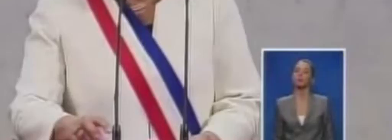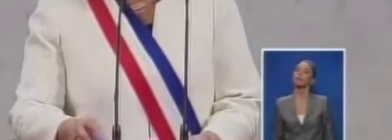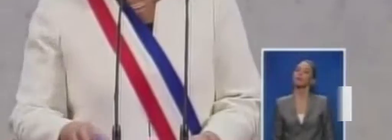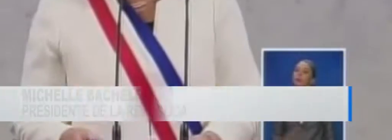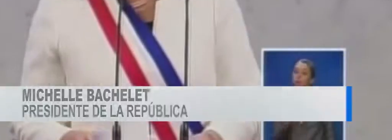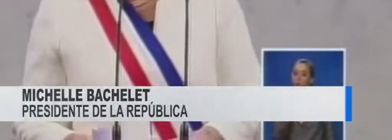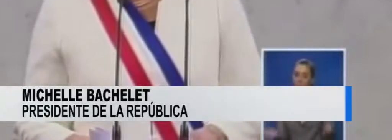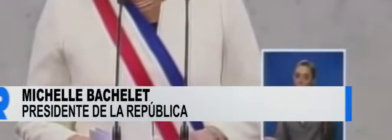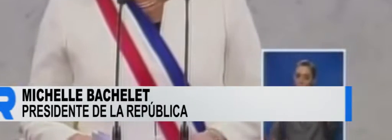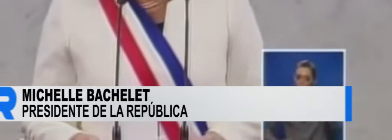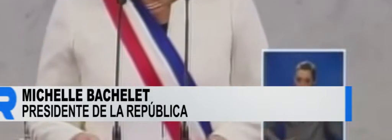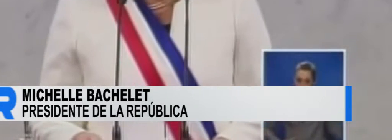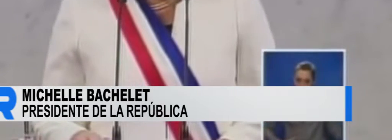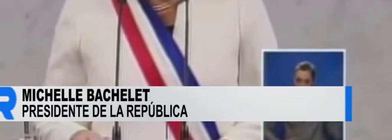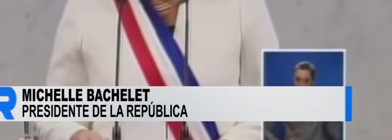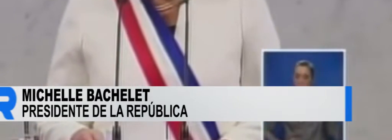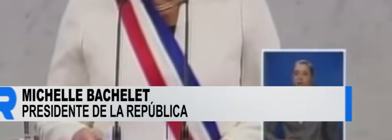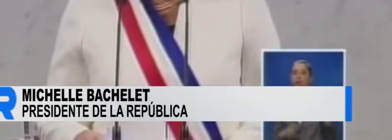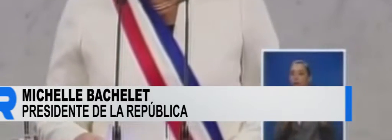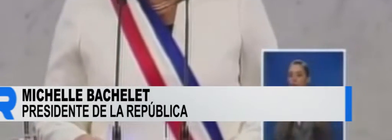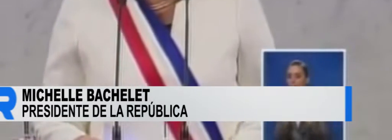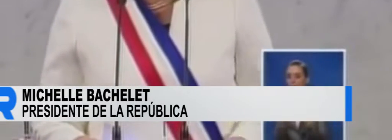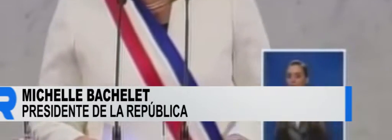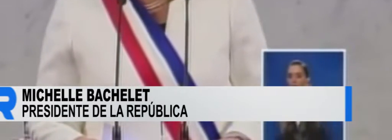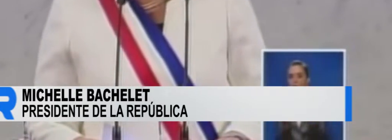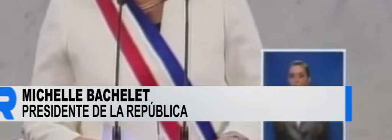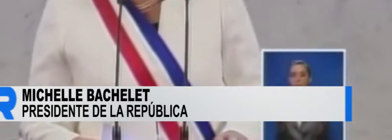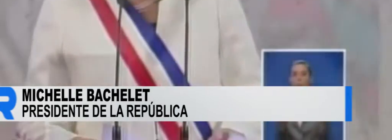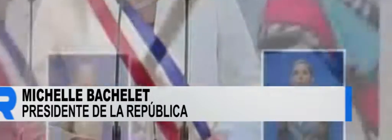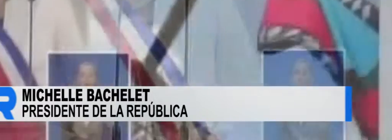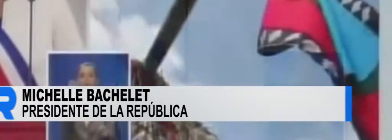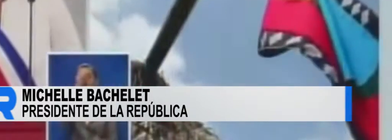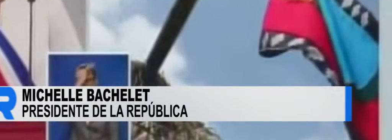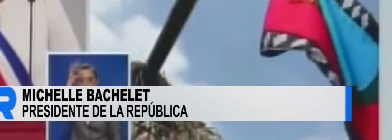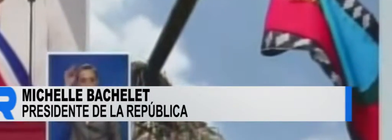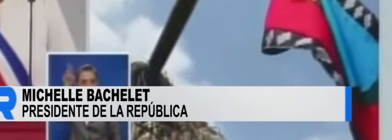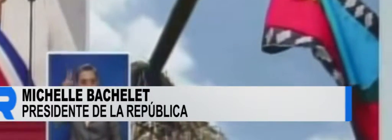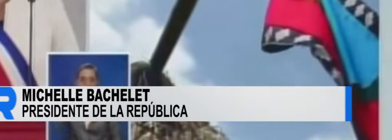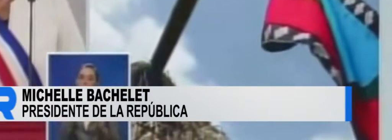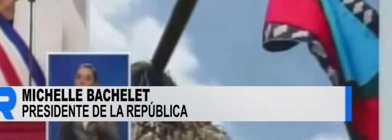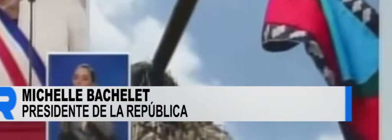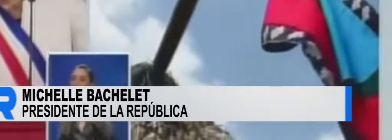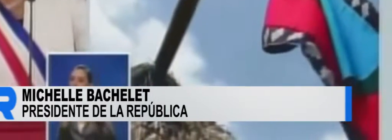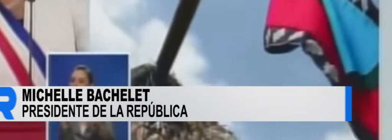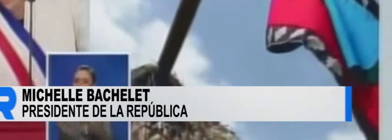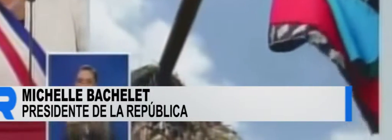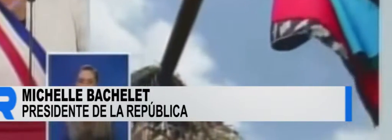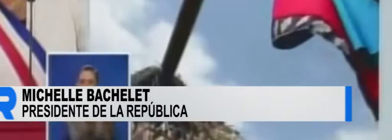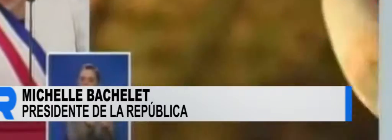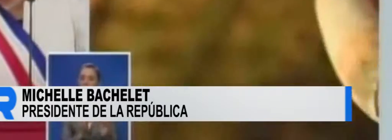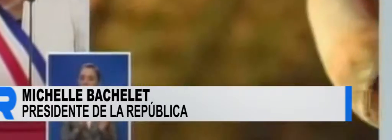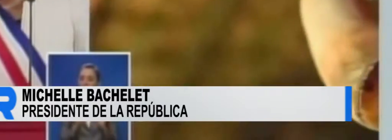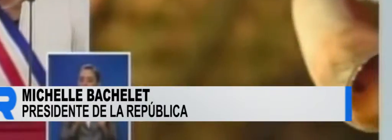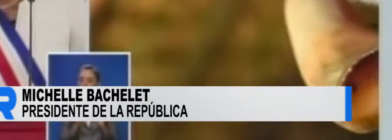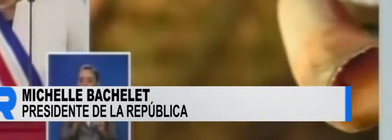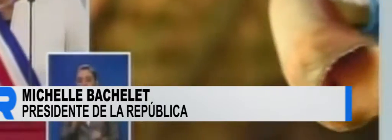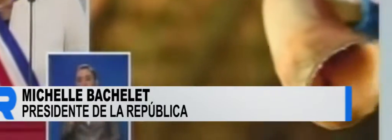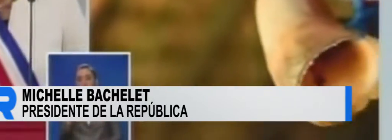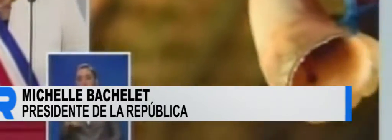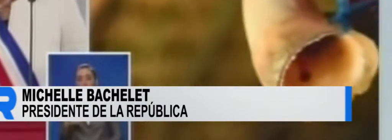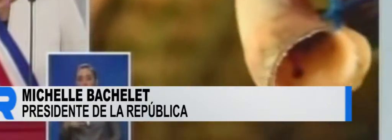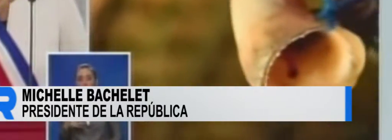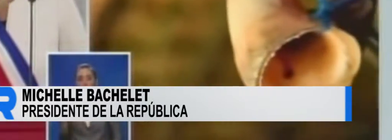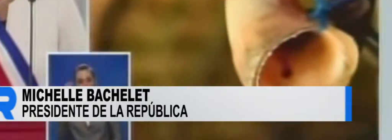Desde que asumimos, hemos dado voz a los pueblos indígenas, llevamos a cabo diferentes procesos de consulta previa, siendo especialmente